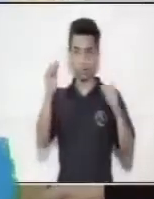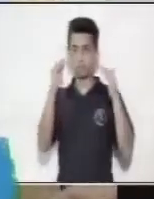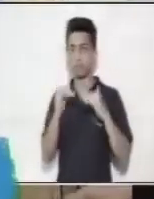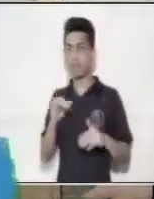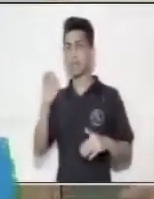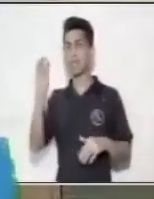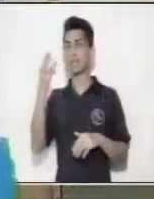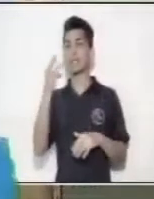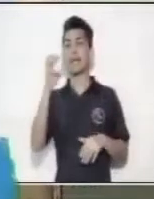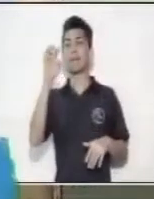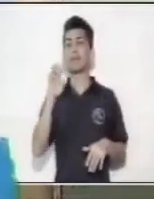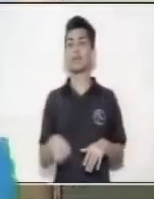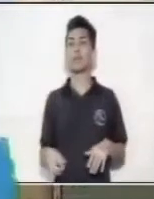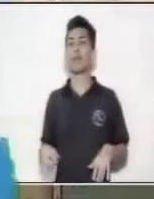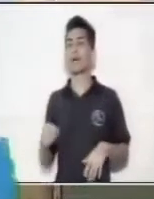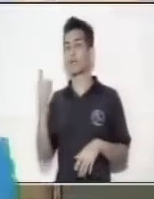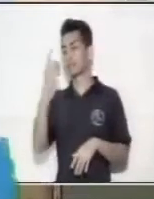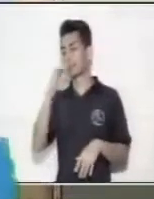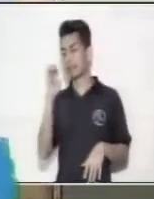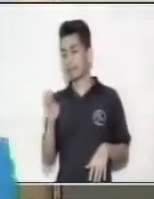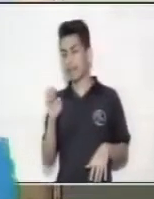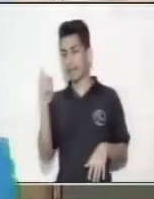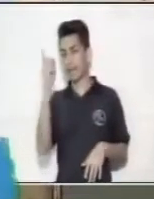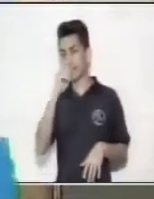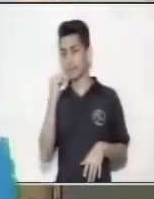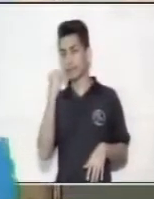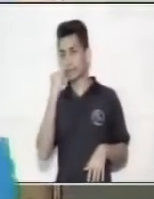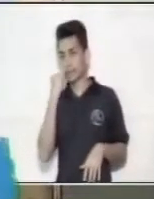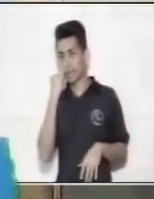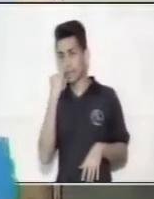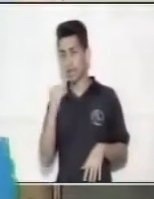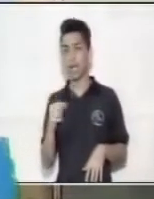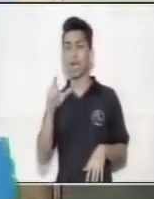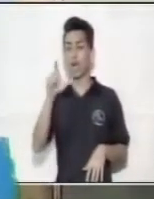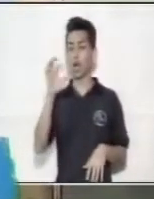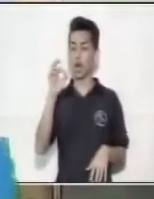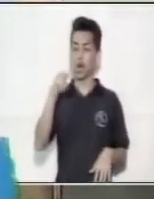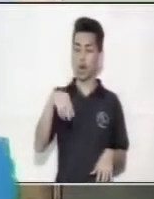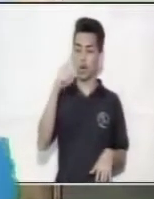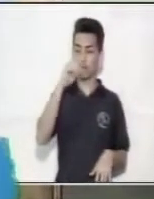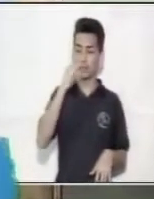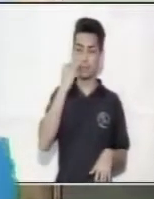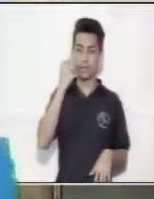persona, se, si y consigo.